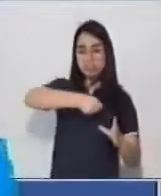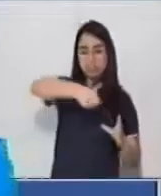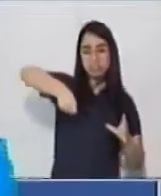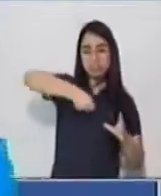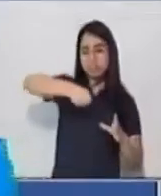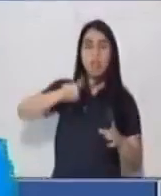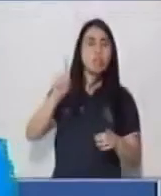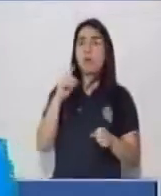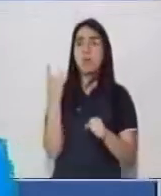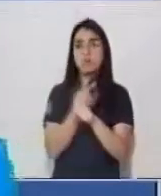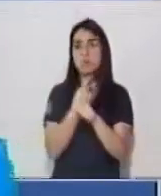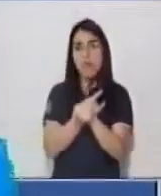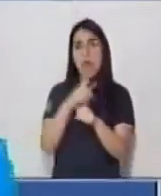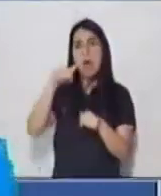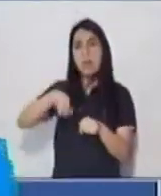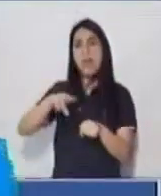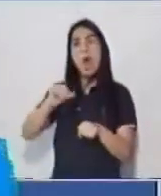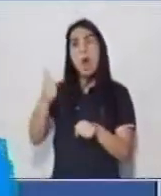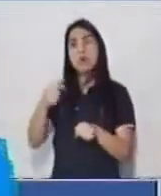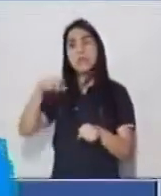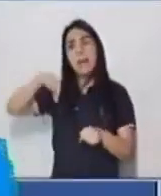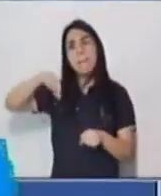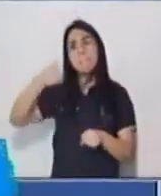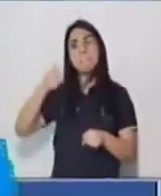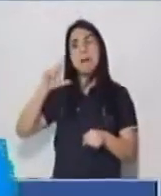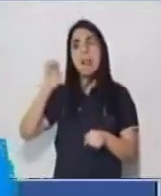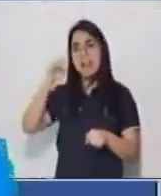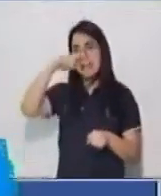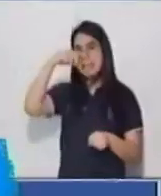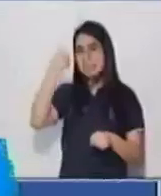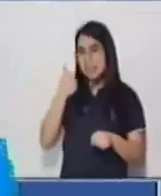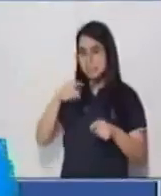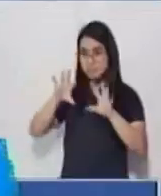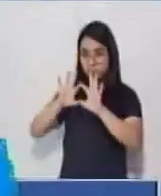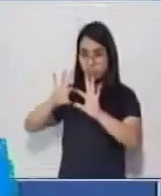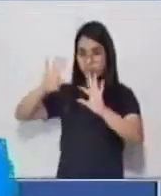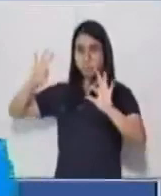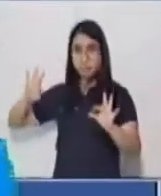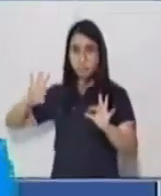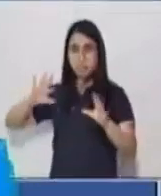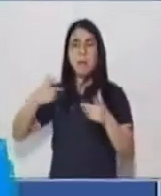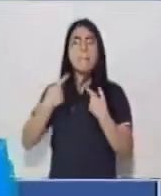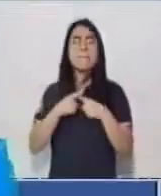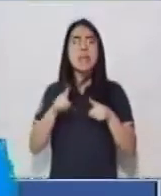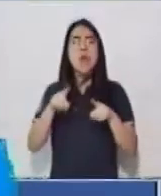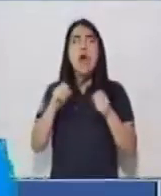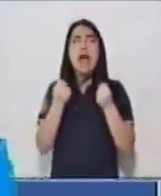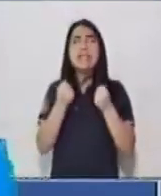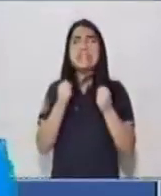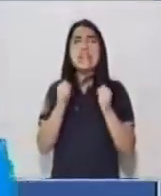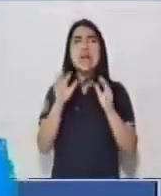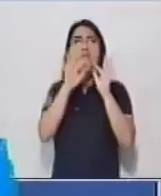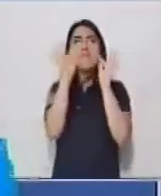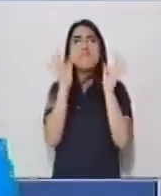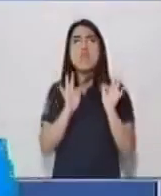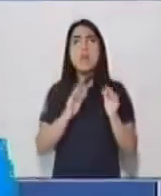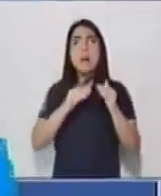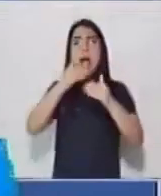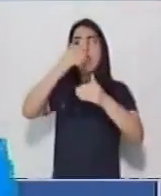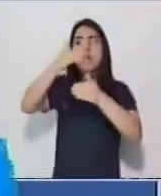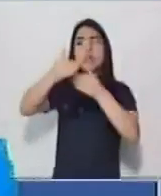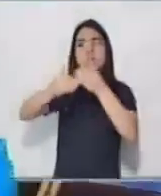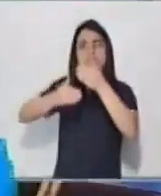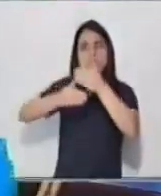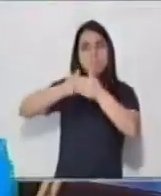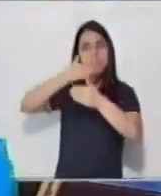paleta y lo haremos en forma envolvente. ¿A qué me refiero cuando digo en forma envolvente? Vamos a hacer de cuenta que la paleta es